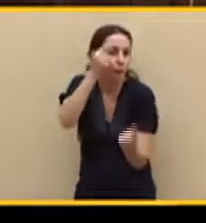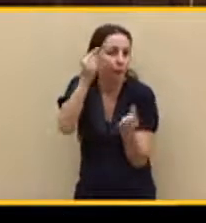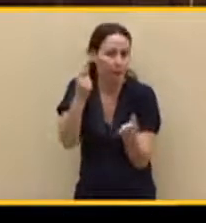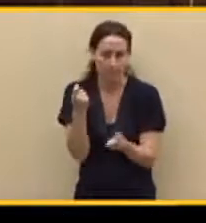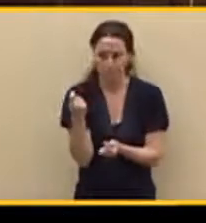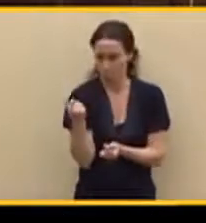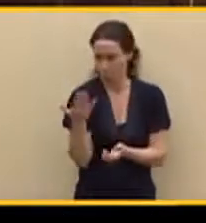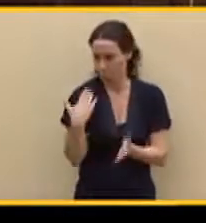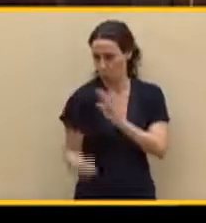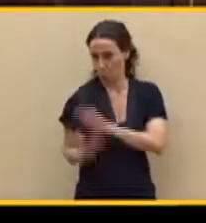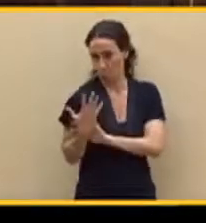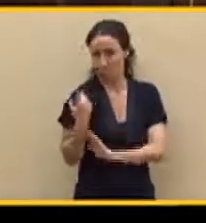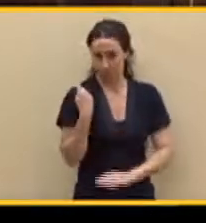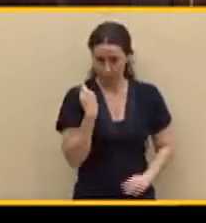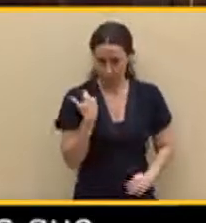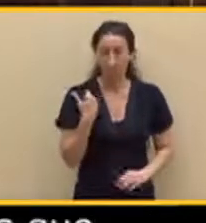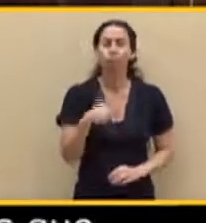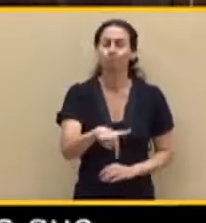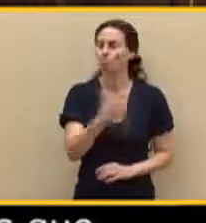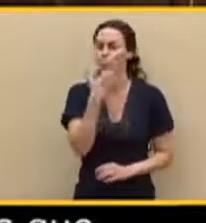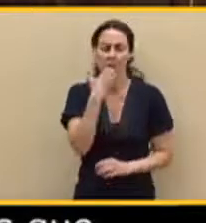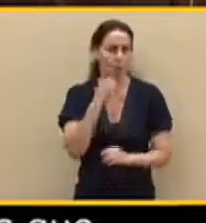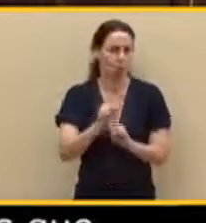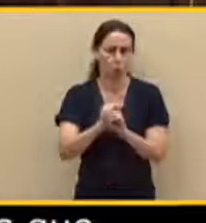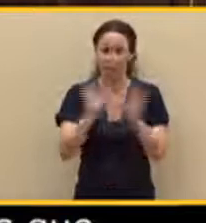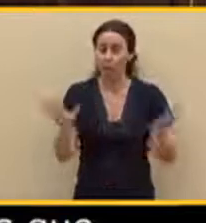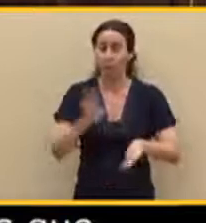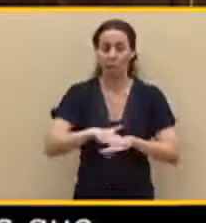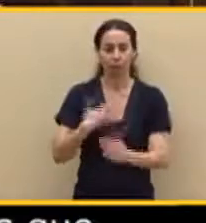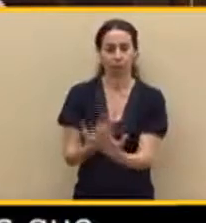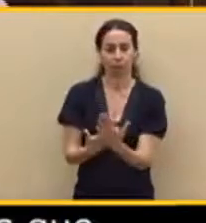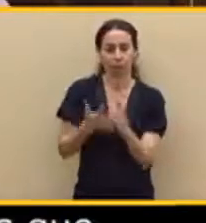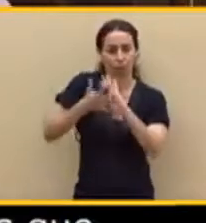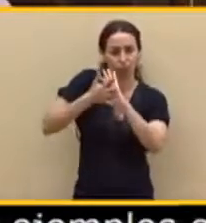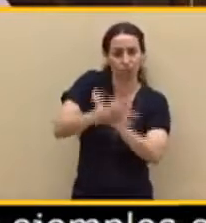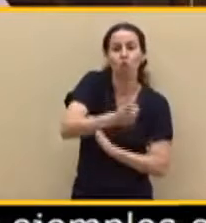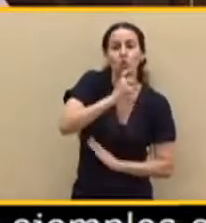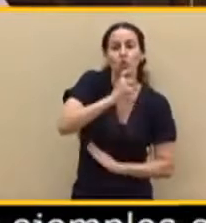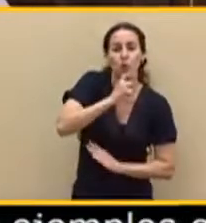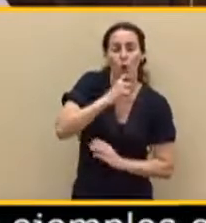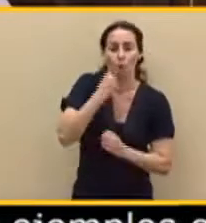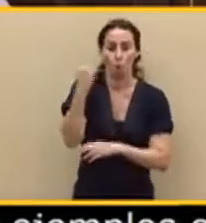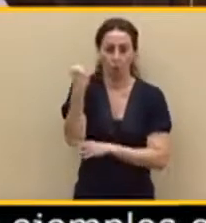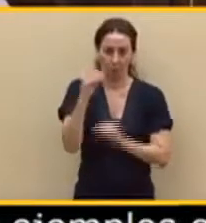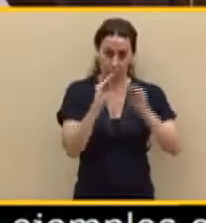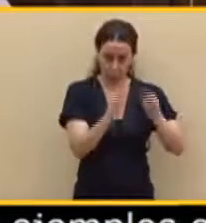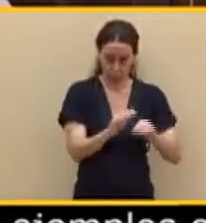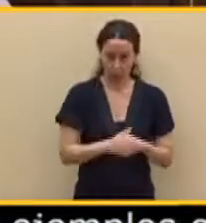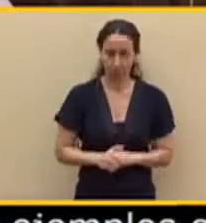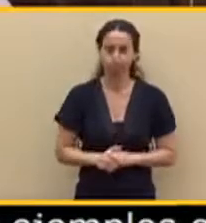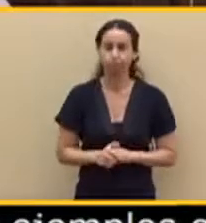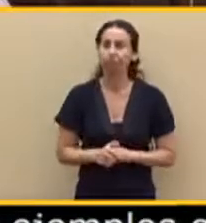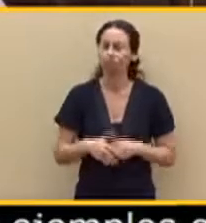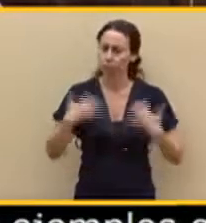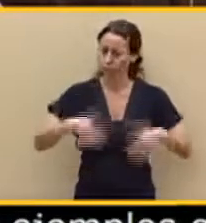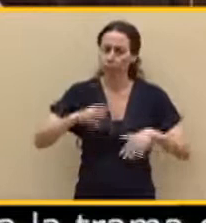de los mejores ejemplos que podemos encontrar para ilustrar cómo funciona la trama de poder. No puedo menos que reconocer el trabajo que están haciendo